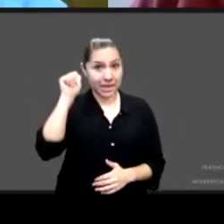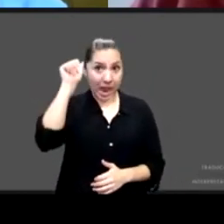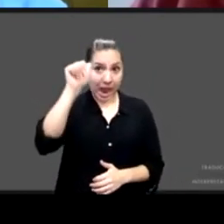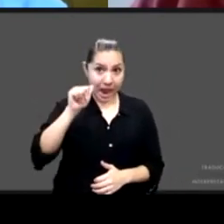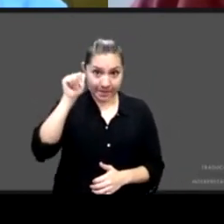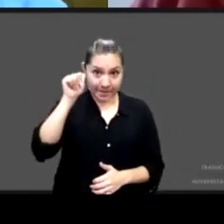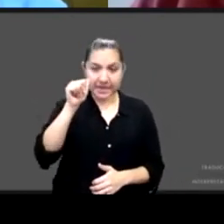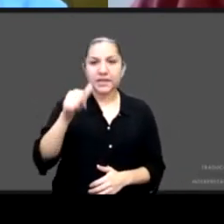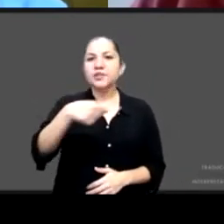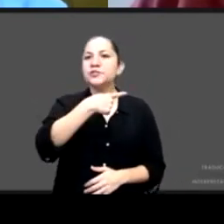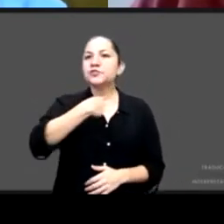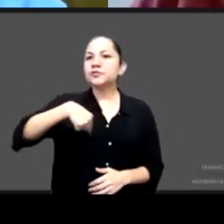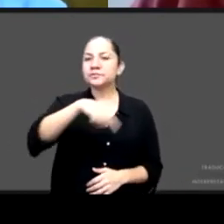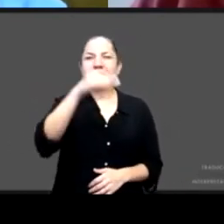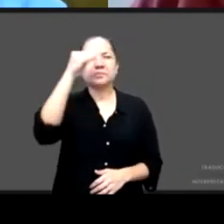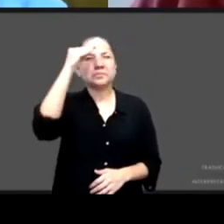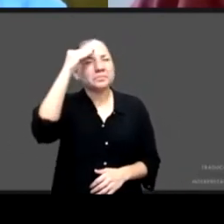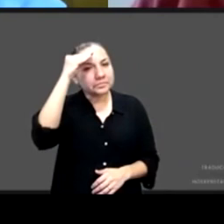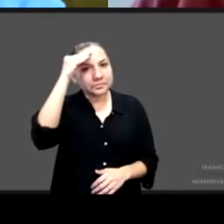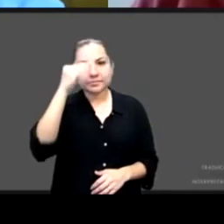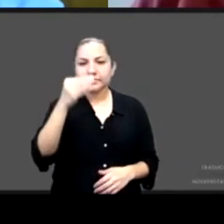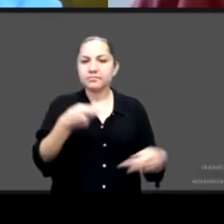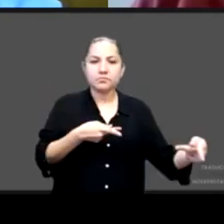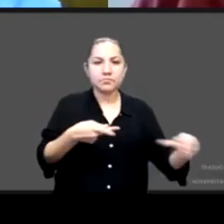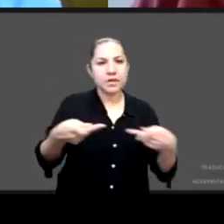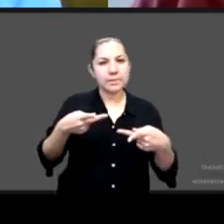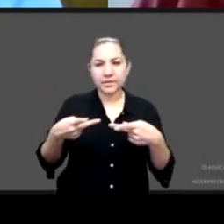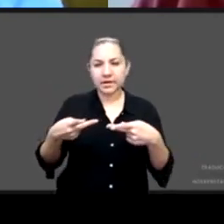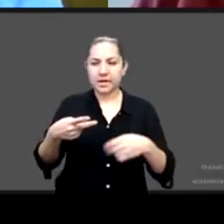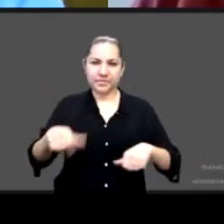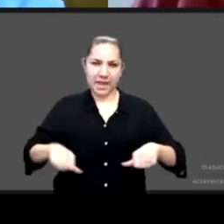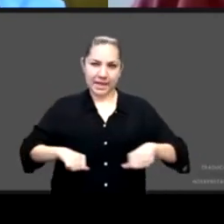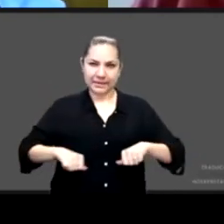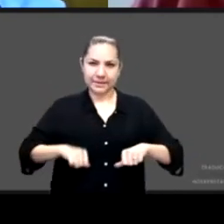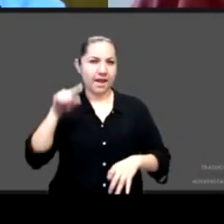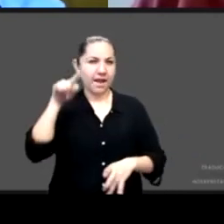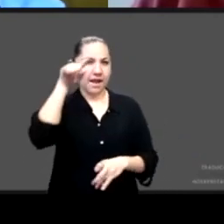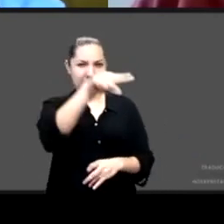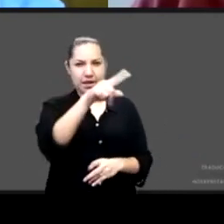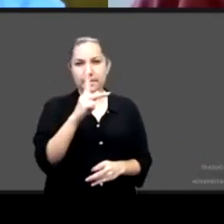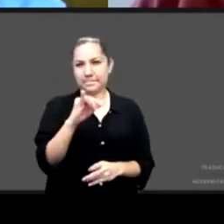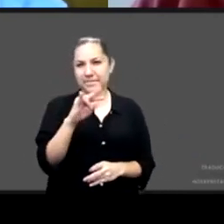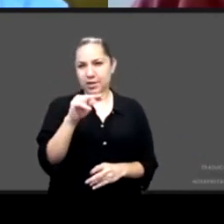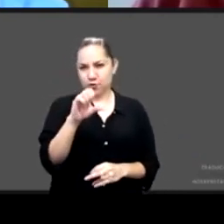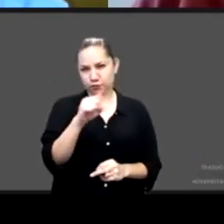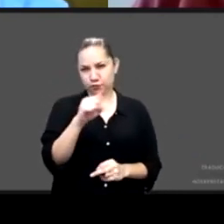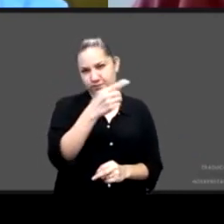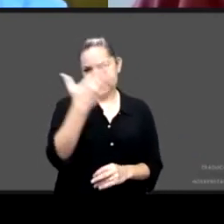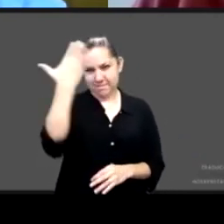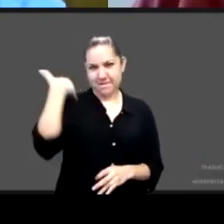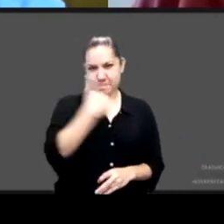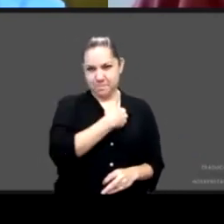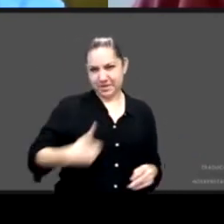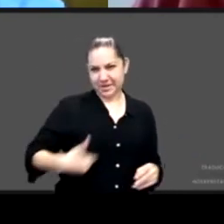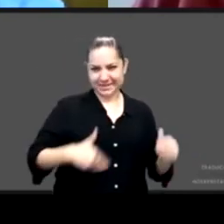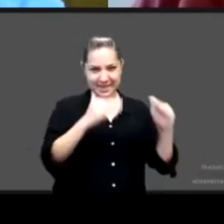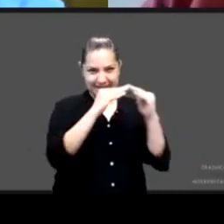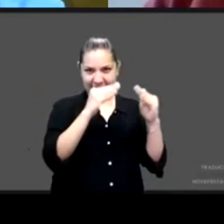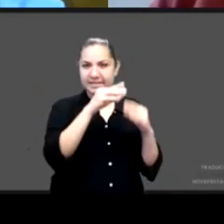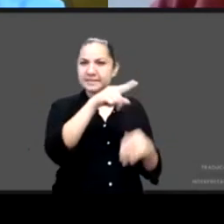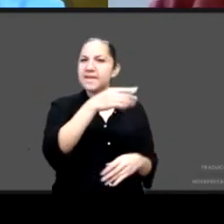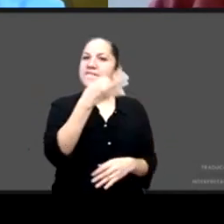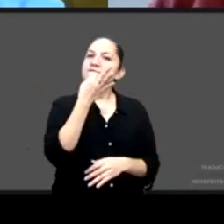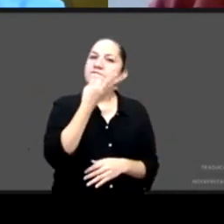edición de Mis Pininos en los Pinos, que es un festival participativo que se realiza en Los Pinos, para el 30 de